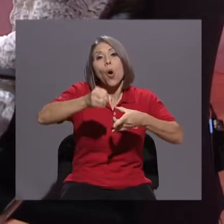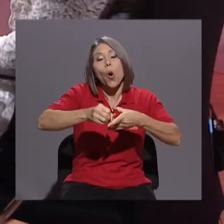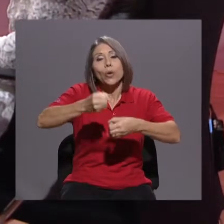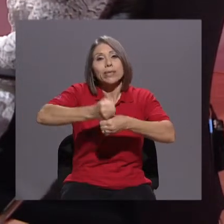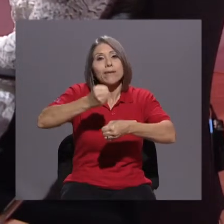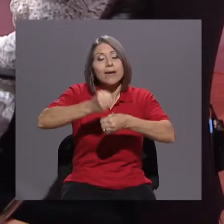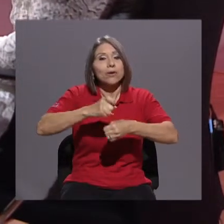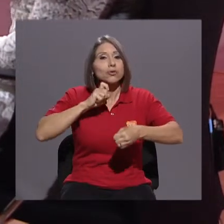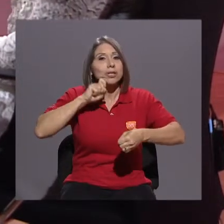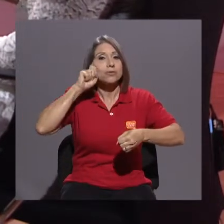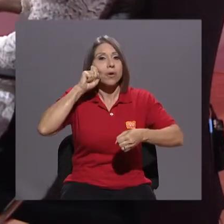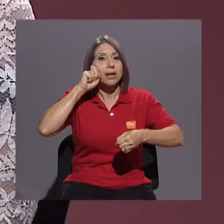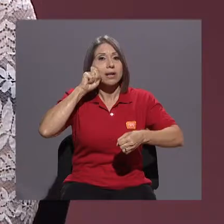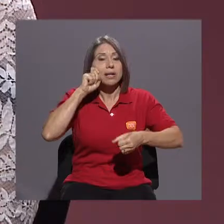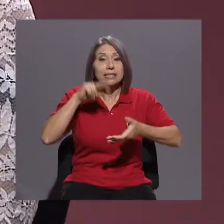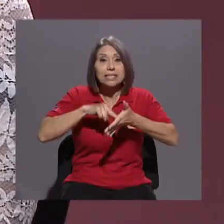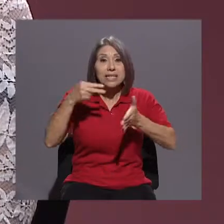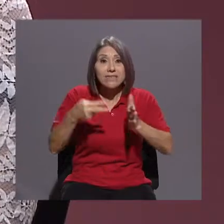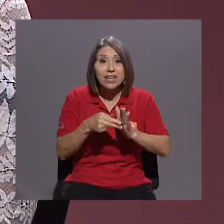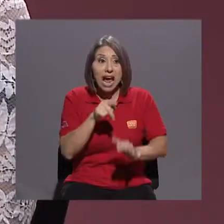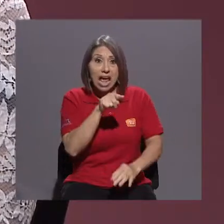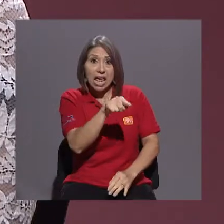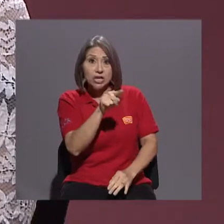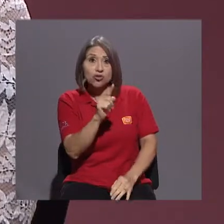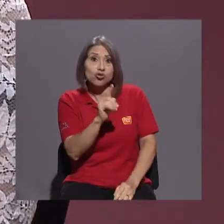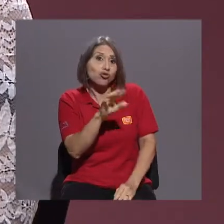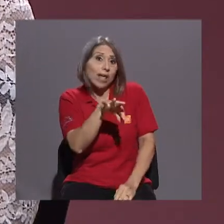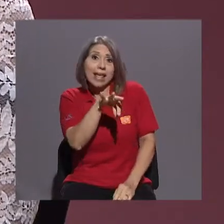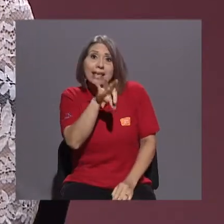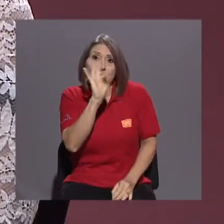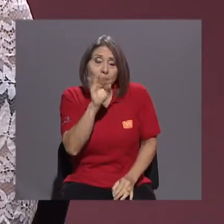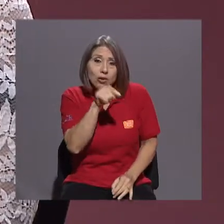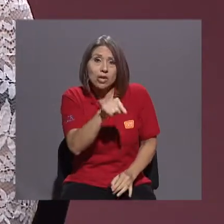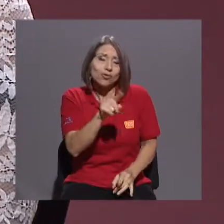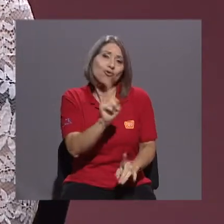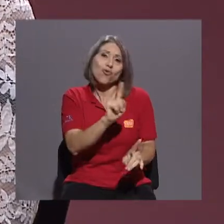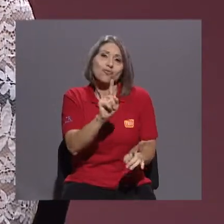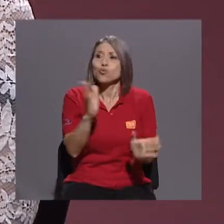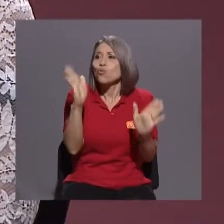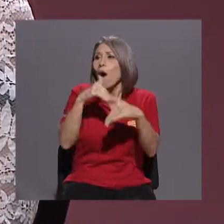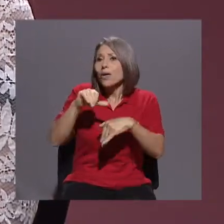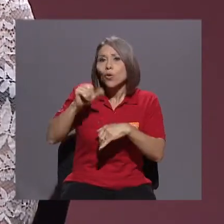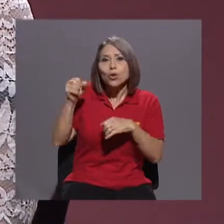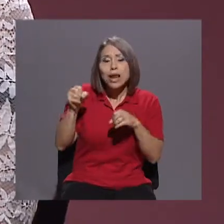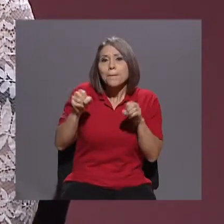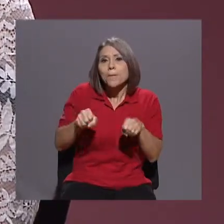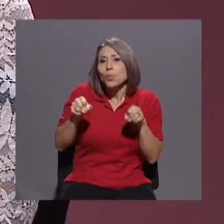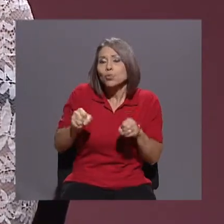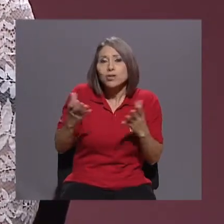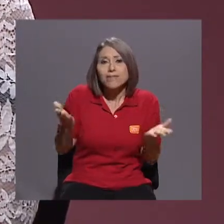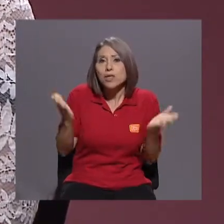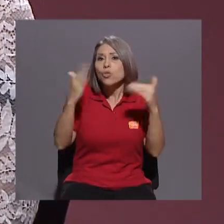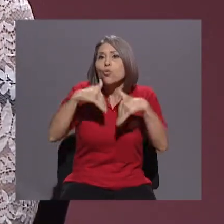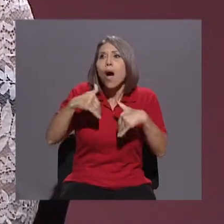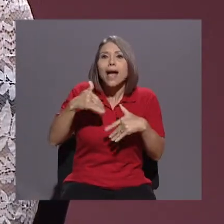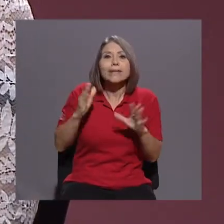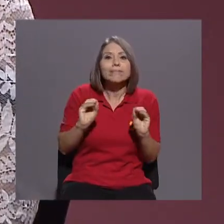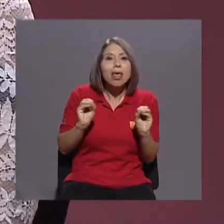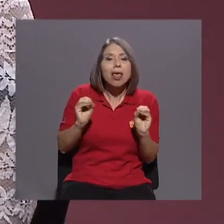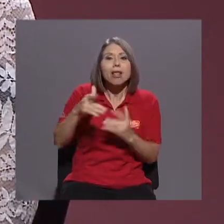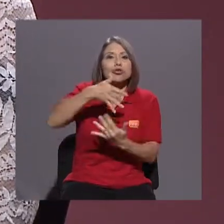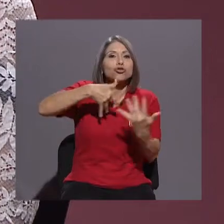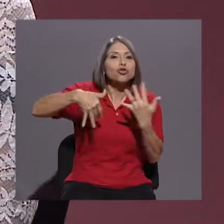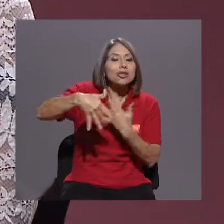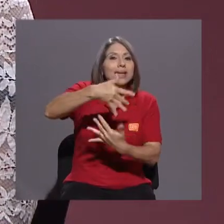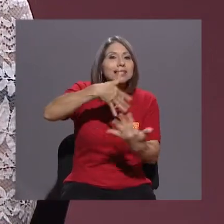En el trabajo sexual No porque sea una elección Sino porque no les queda De otra No tienen donde socializar